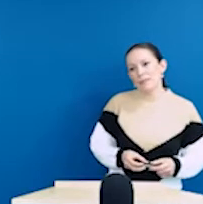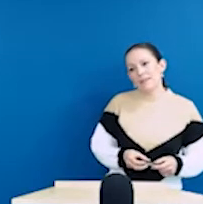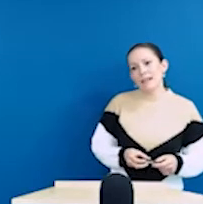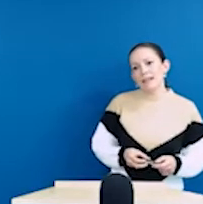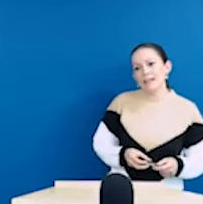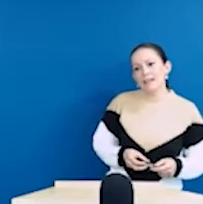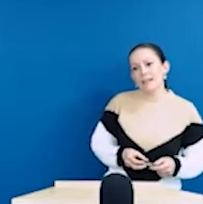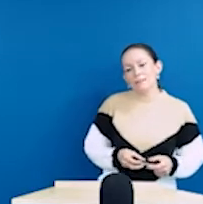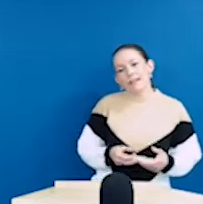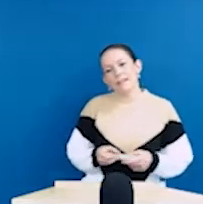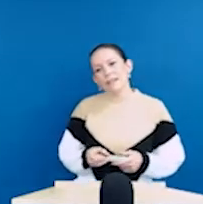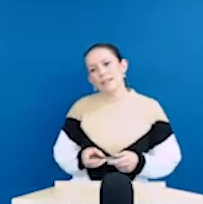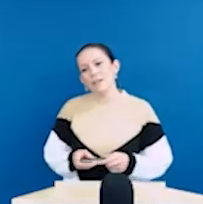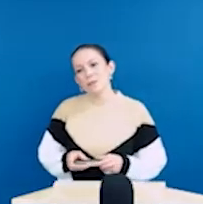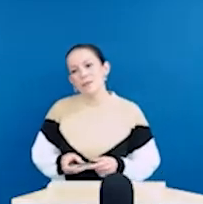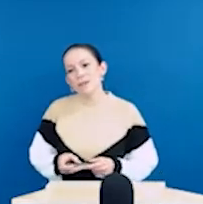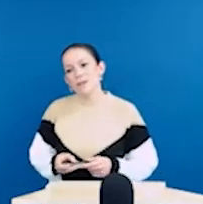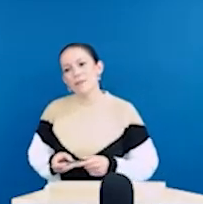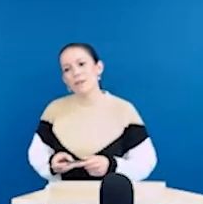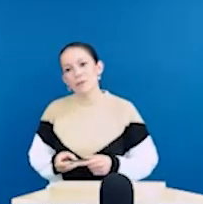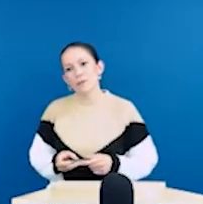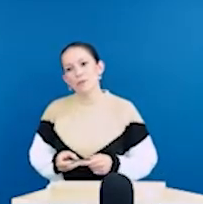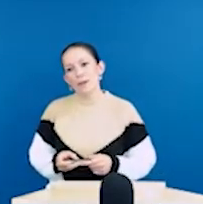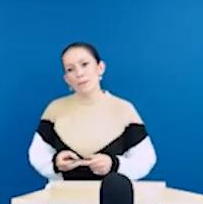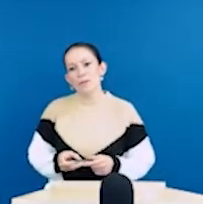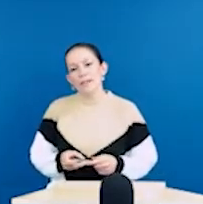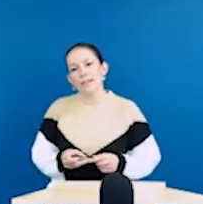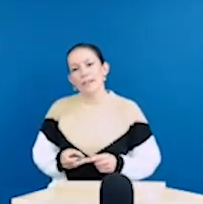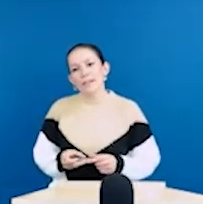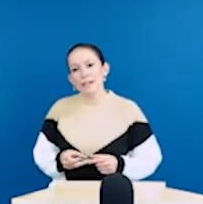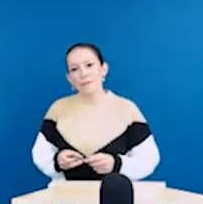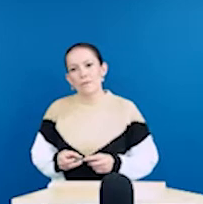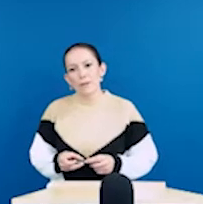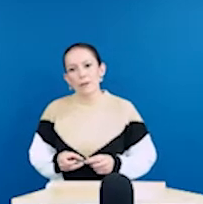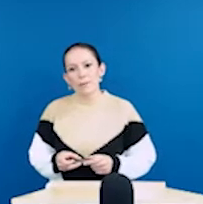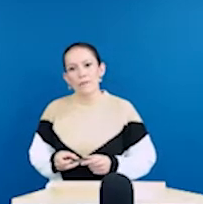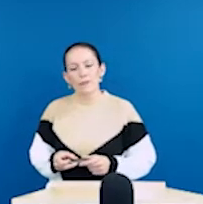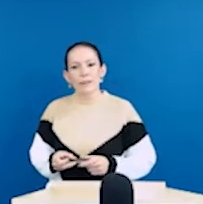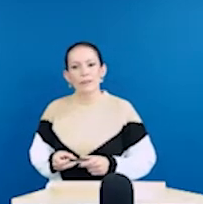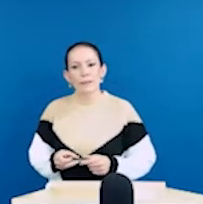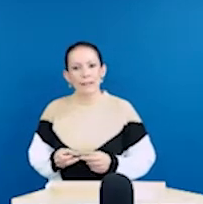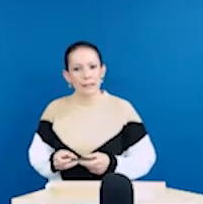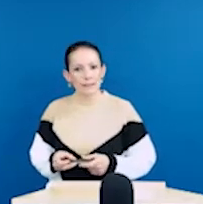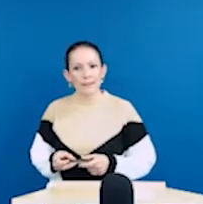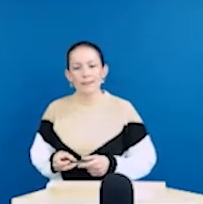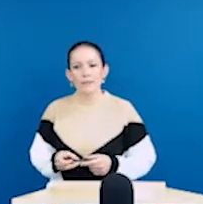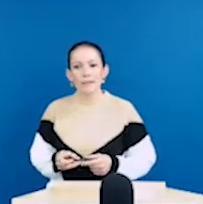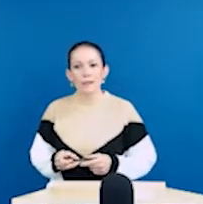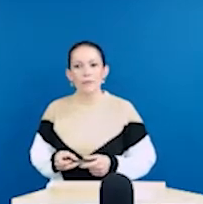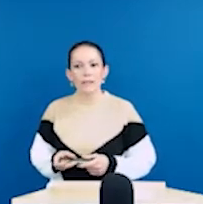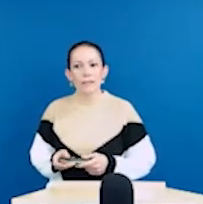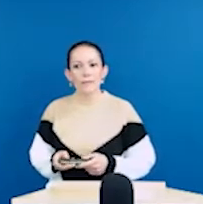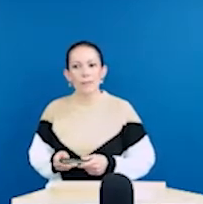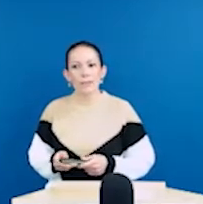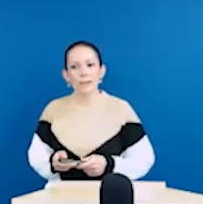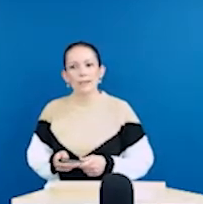imagen muy especial que es parte del grupo de trabajo que nosotros tenemos, que está conformado por enfermeras especialistas